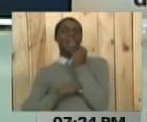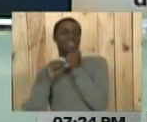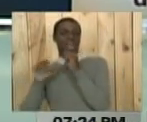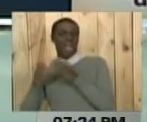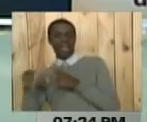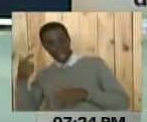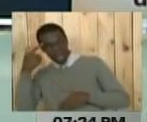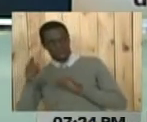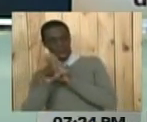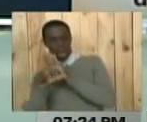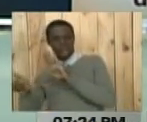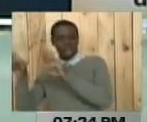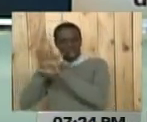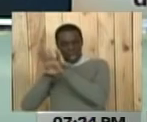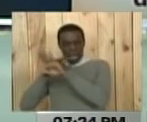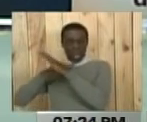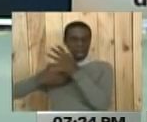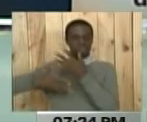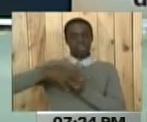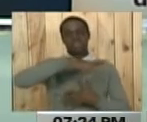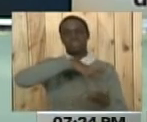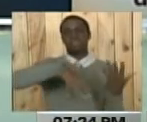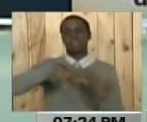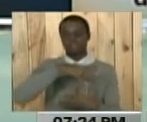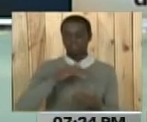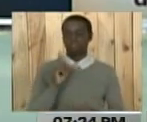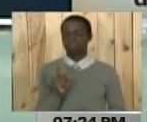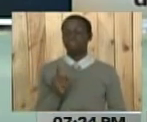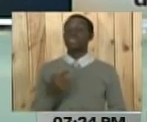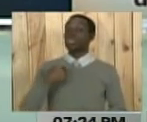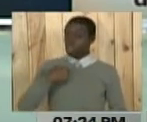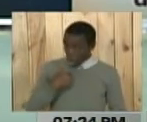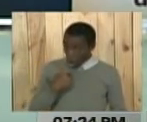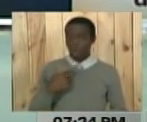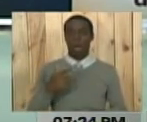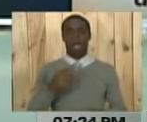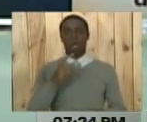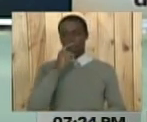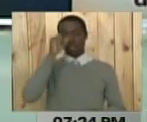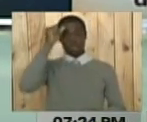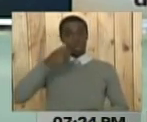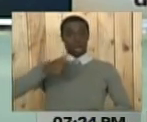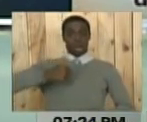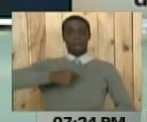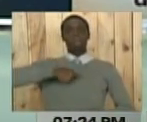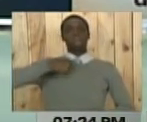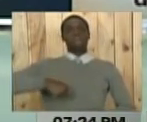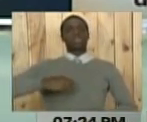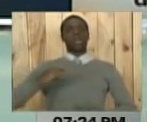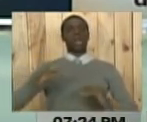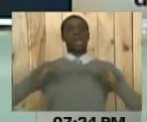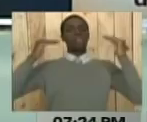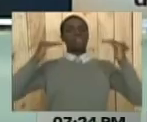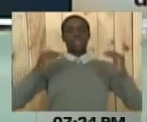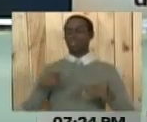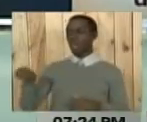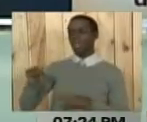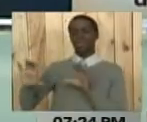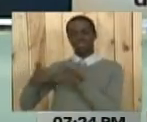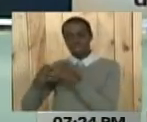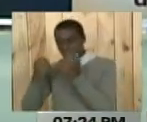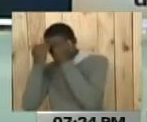Venezuela. Y como jefe de Estado apoyaré todas las decisiones para que paguen con la justicia este grupo